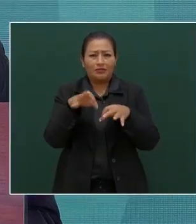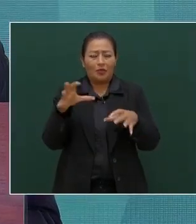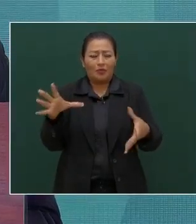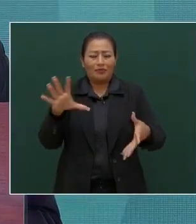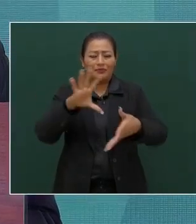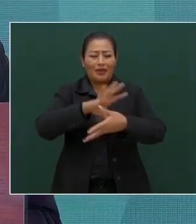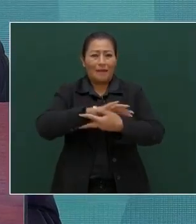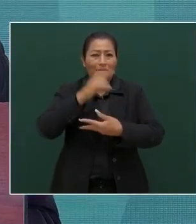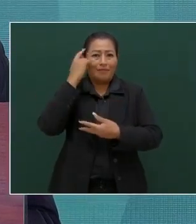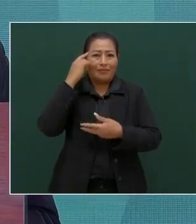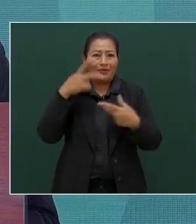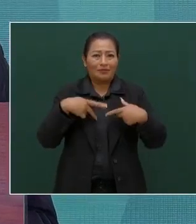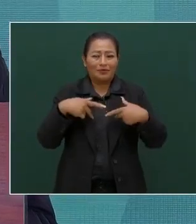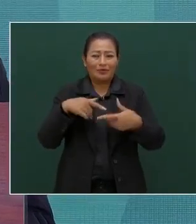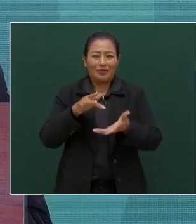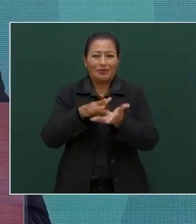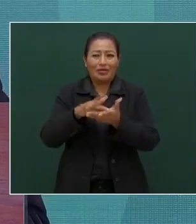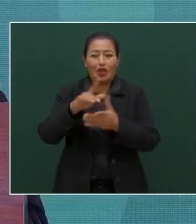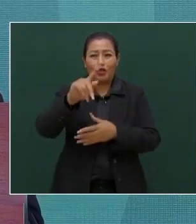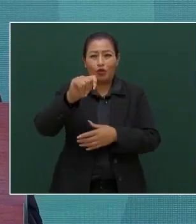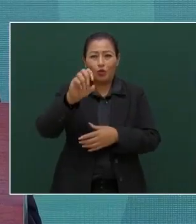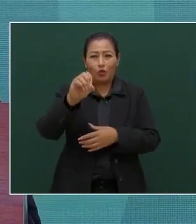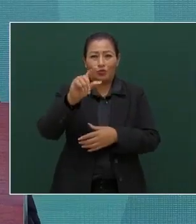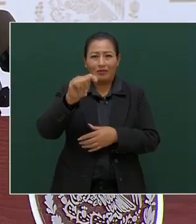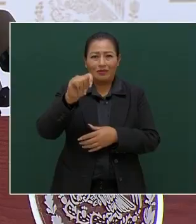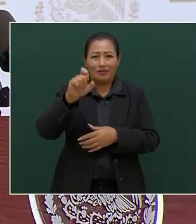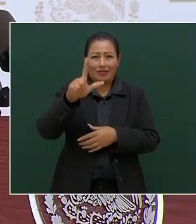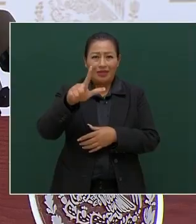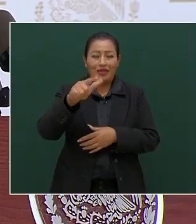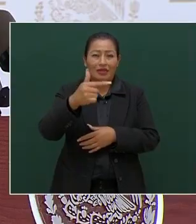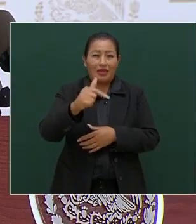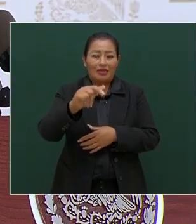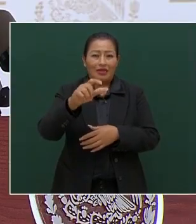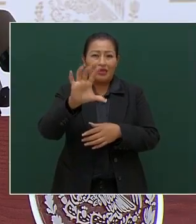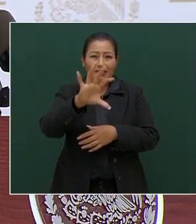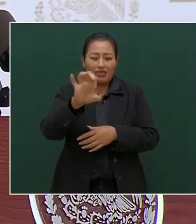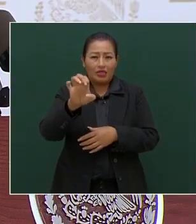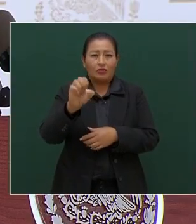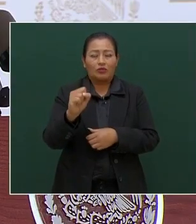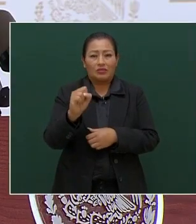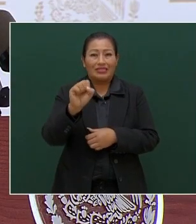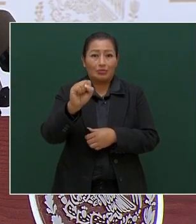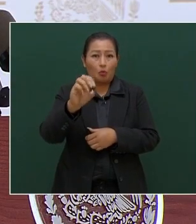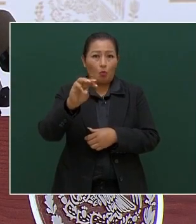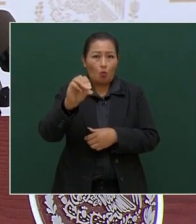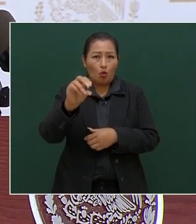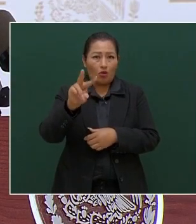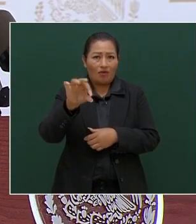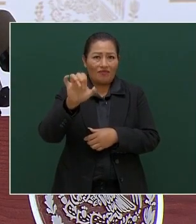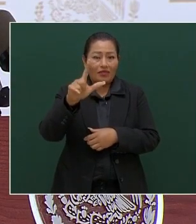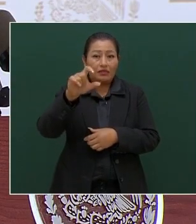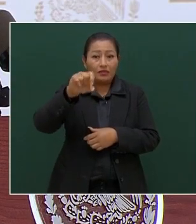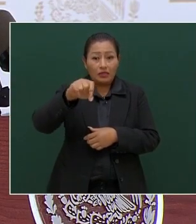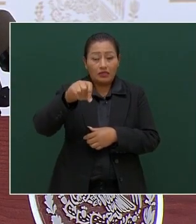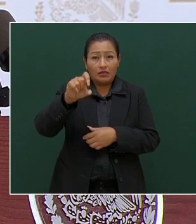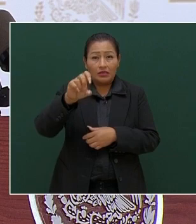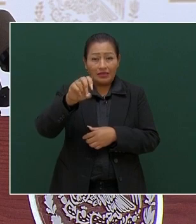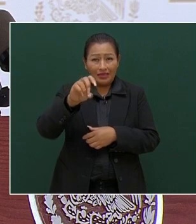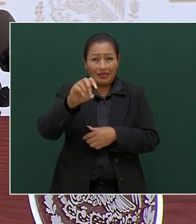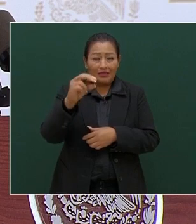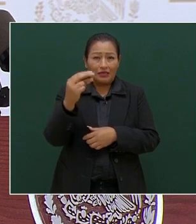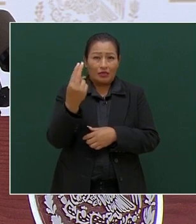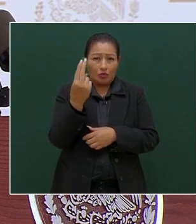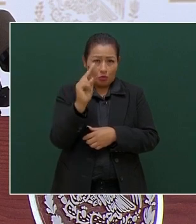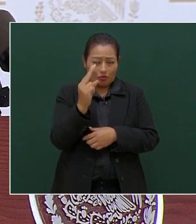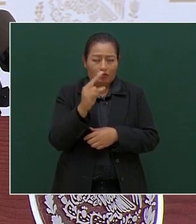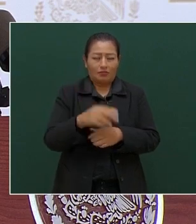los consumidores, como es el caso de Total, G500 y ExxonMobil. Esto del 30 de octubre al 5 de